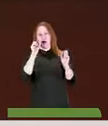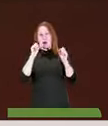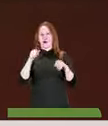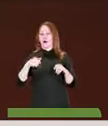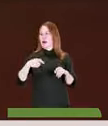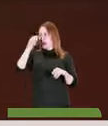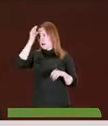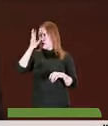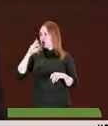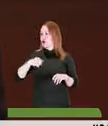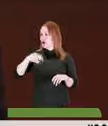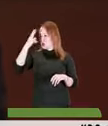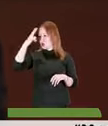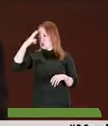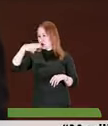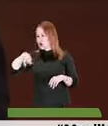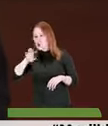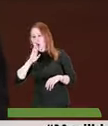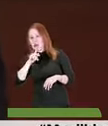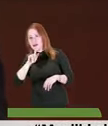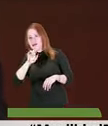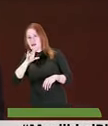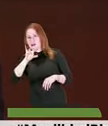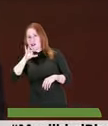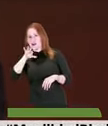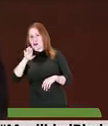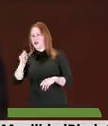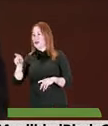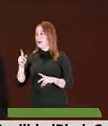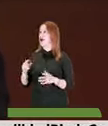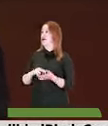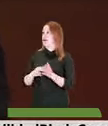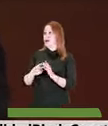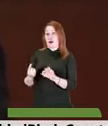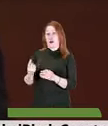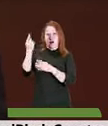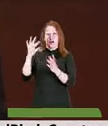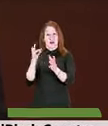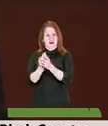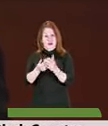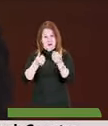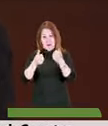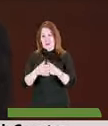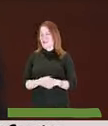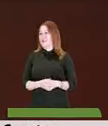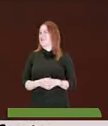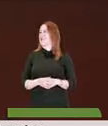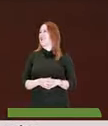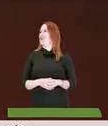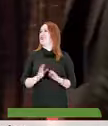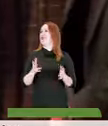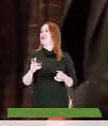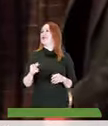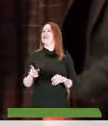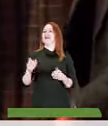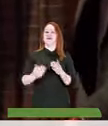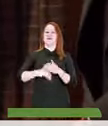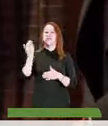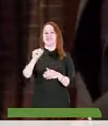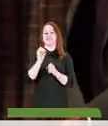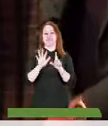Felipe, lo que habla bien de la política de inclusión de esta administración. Qué bueno. Bueno, Álvaro, vamos a empezar entonces con un video